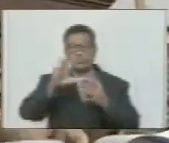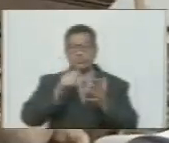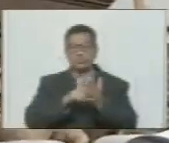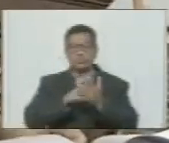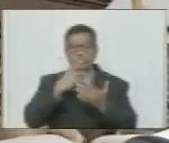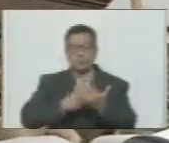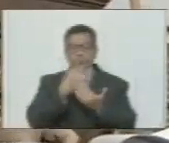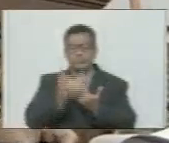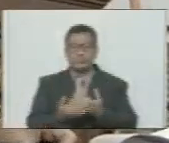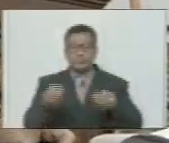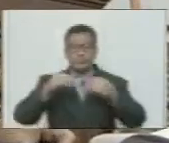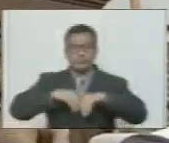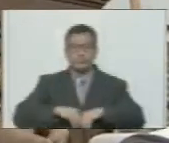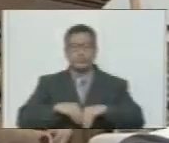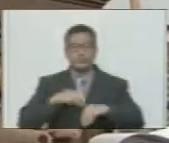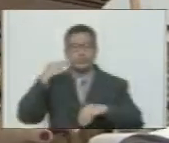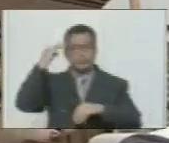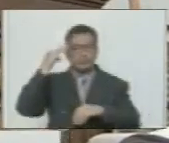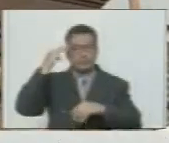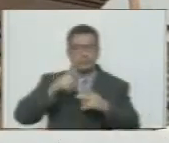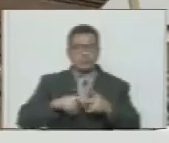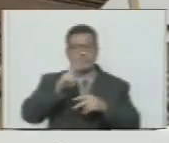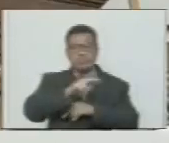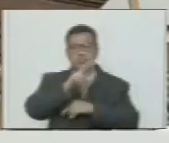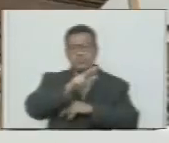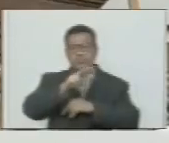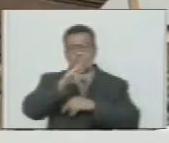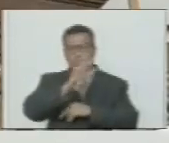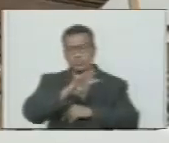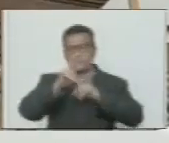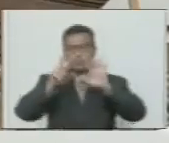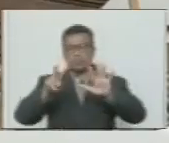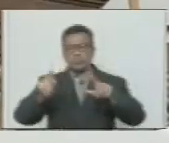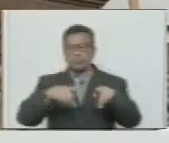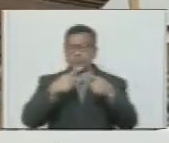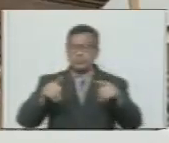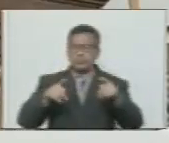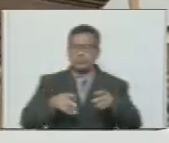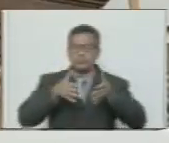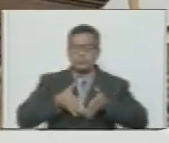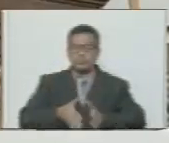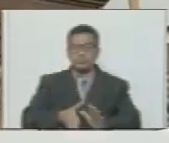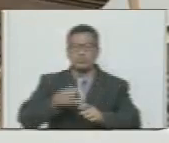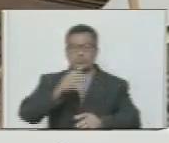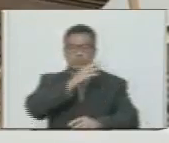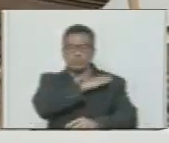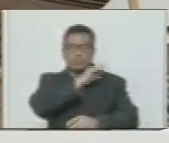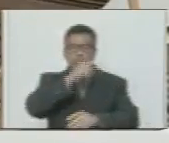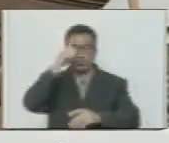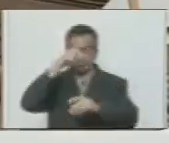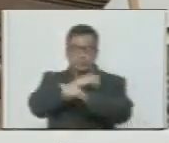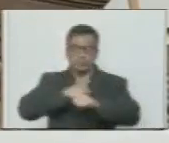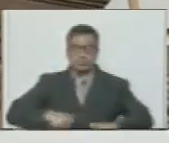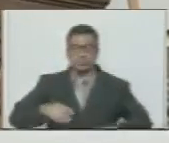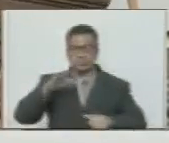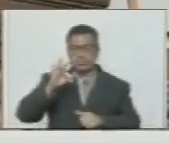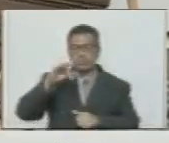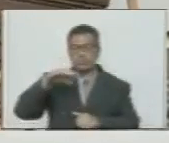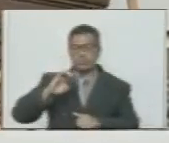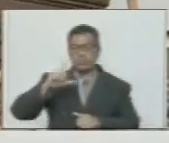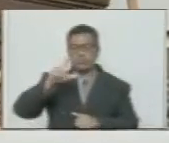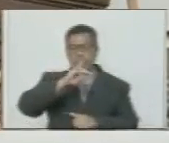Quinto punto, proyecto de acuerdo en conmemoración del 247 aniversario del natalicio del general José